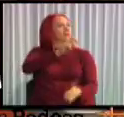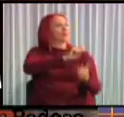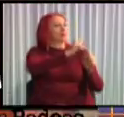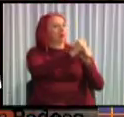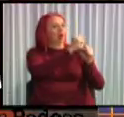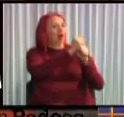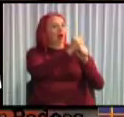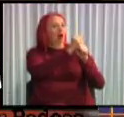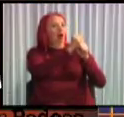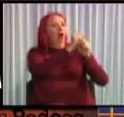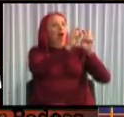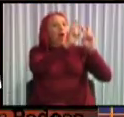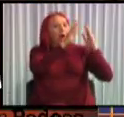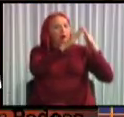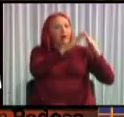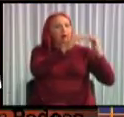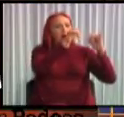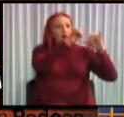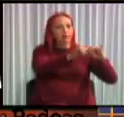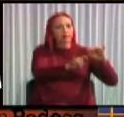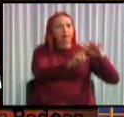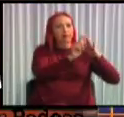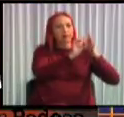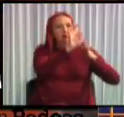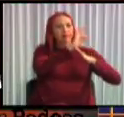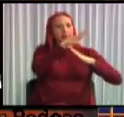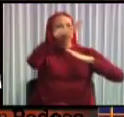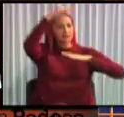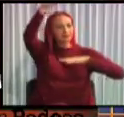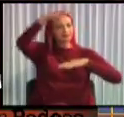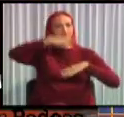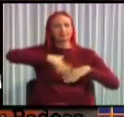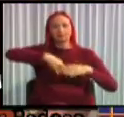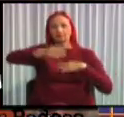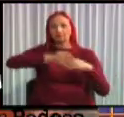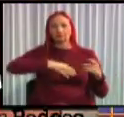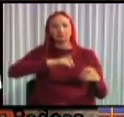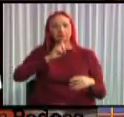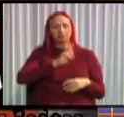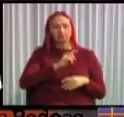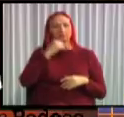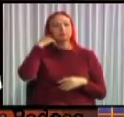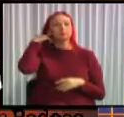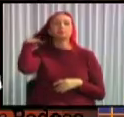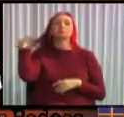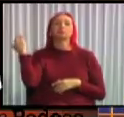bueno, si se quedaban ahí viendo tele, los sacaba fuera,